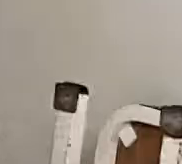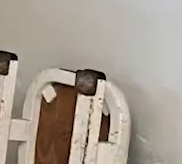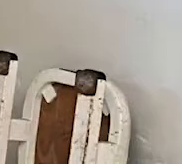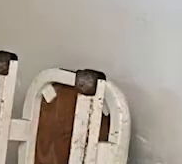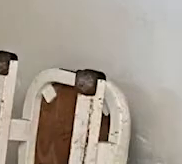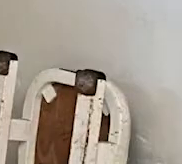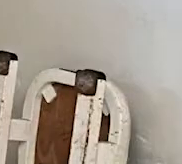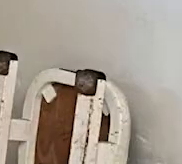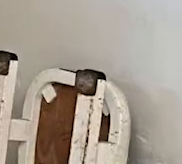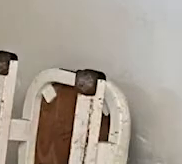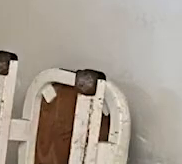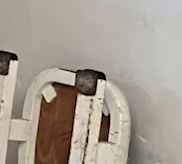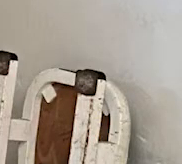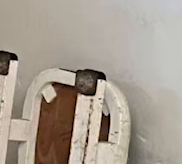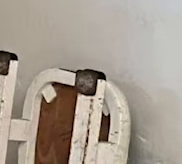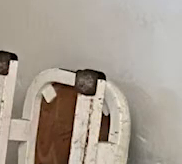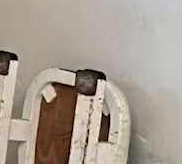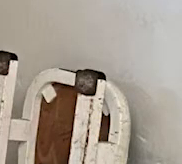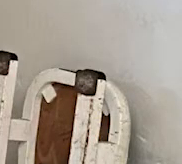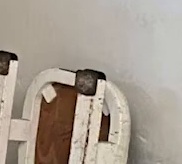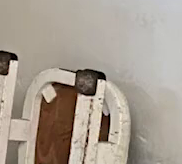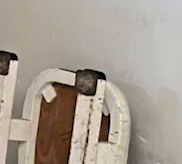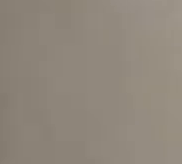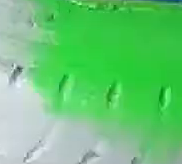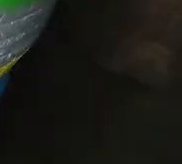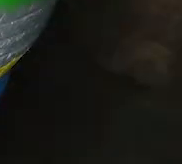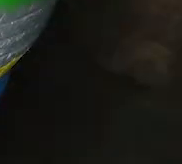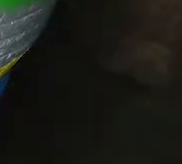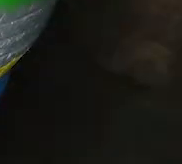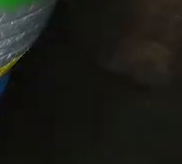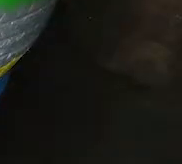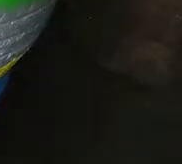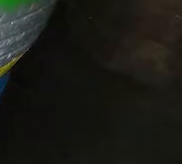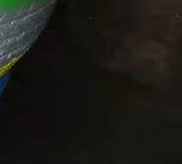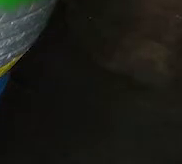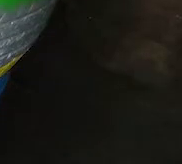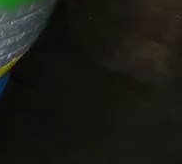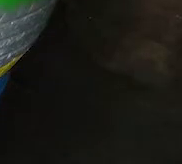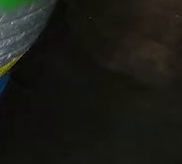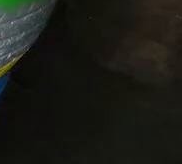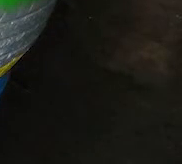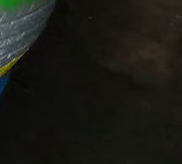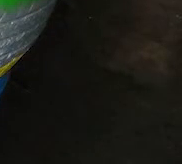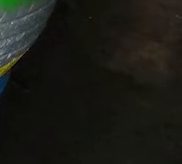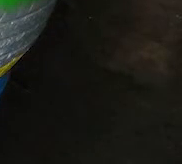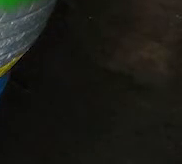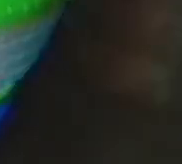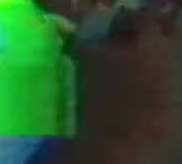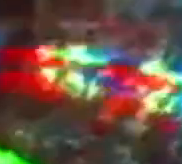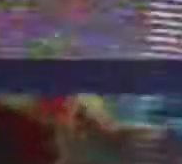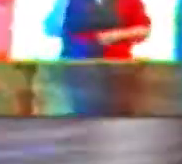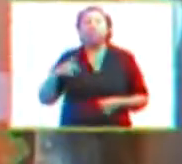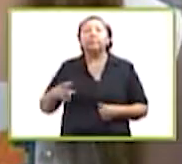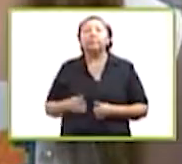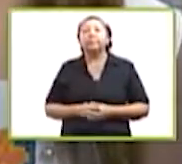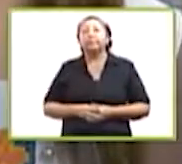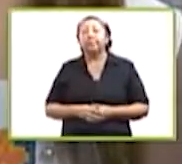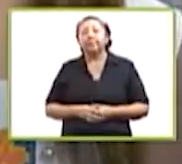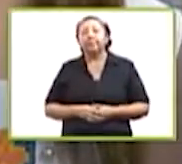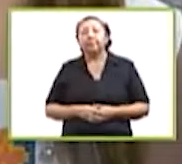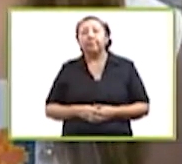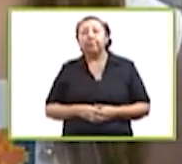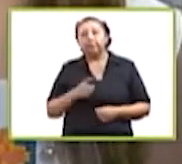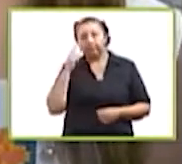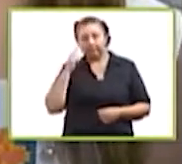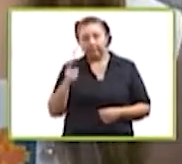capacidad, es decir, una persona por cada 20 metros cuadrados y por medio de un sistema de citas o reservaciones. El